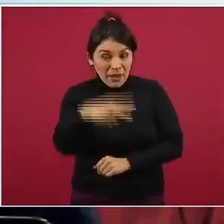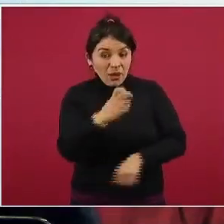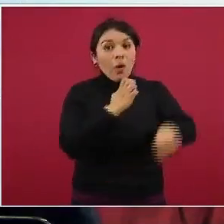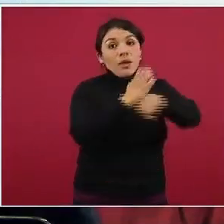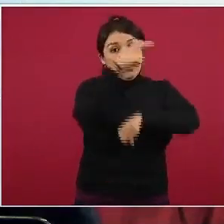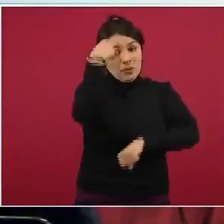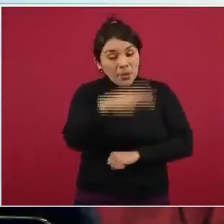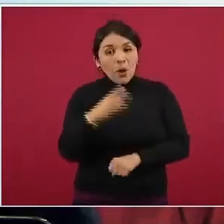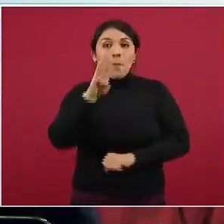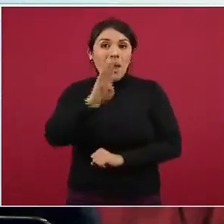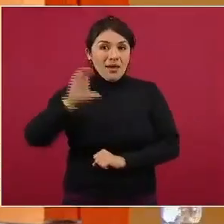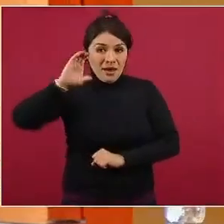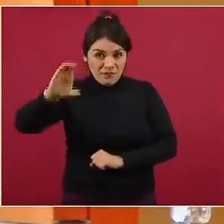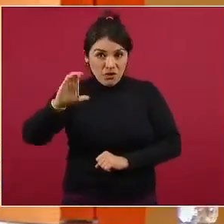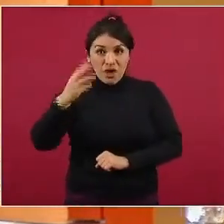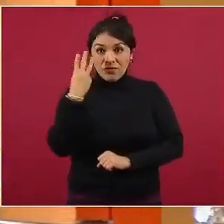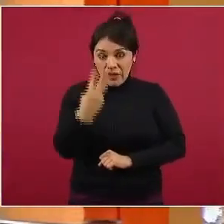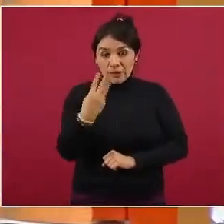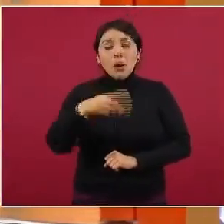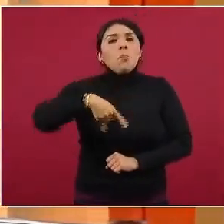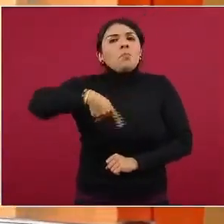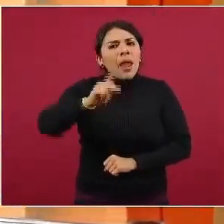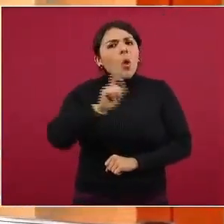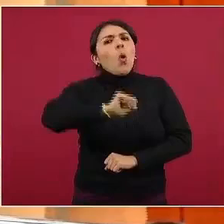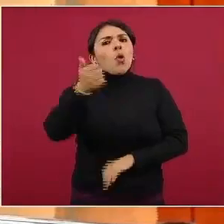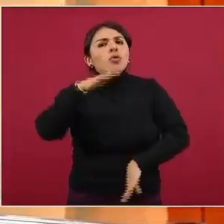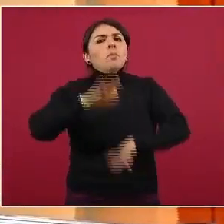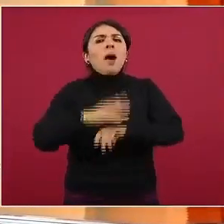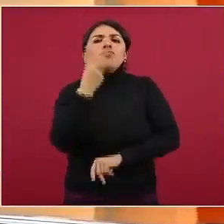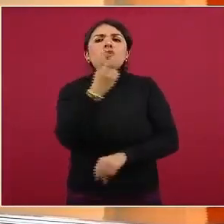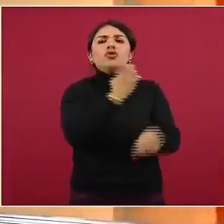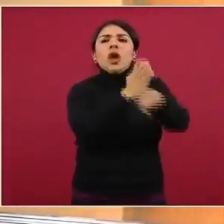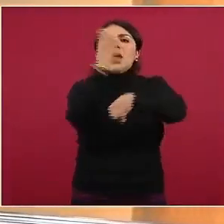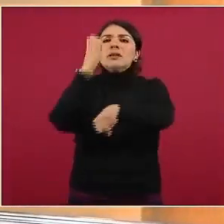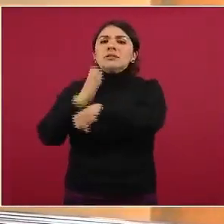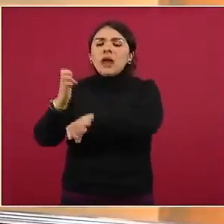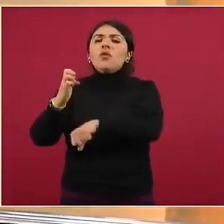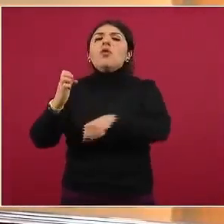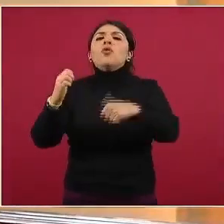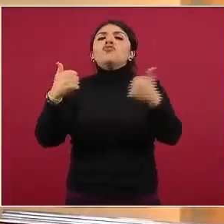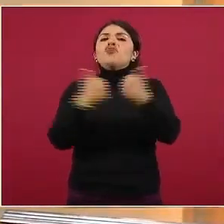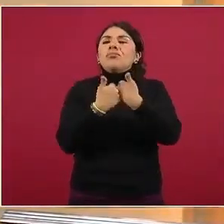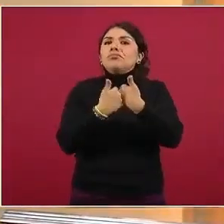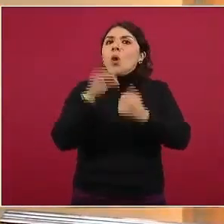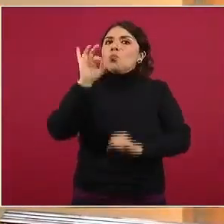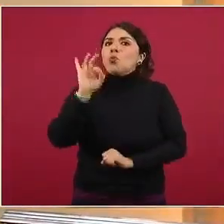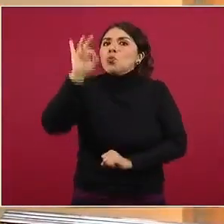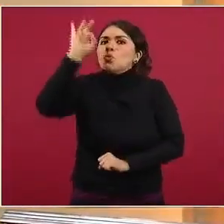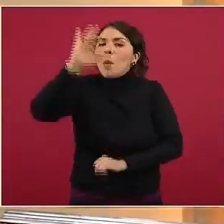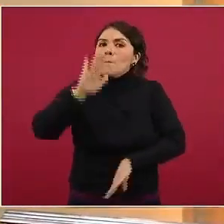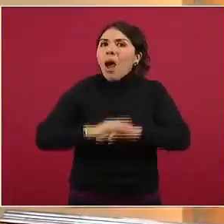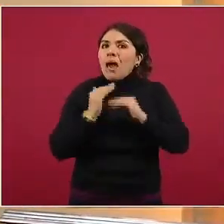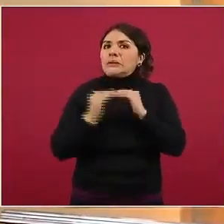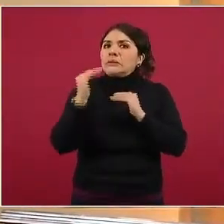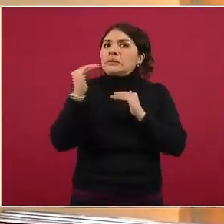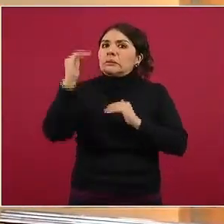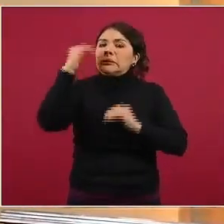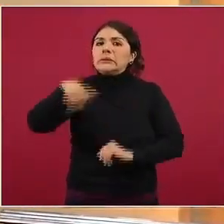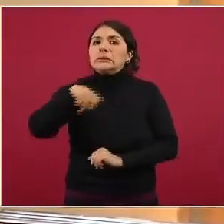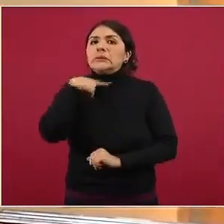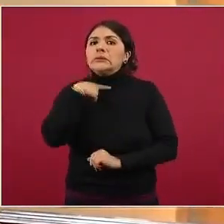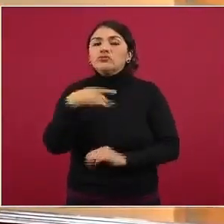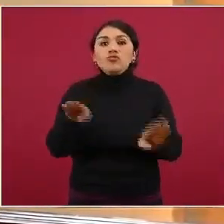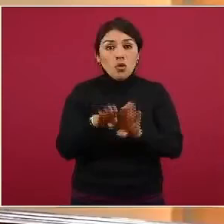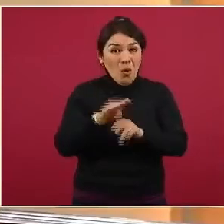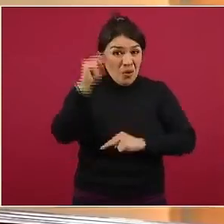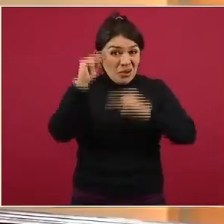de México y Baja California. Sin embargo, otras 2 entidades con scores o puntajes un poco no